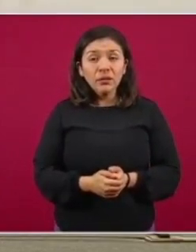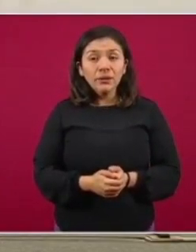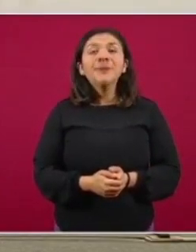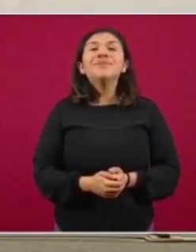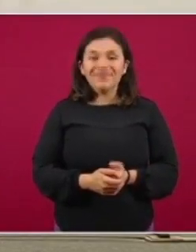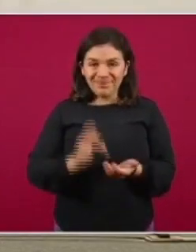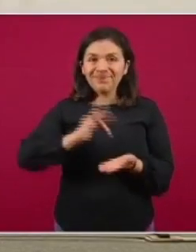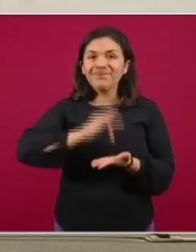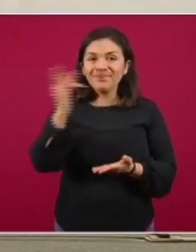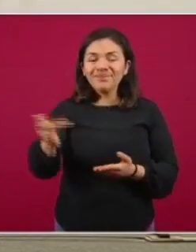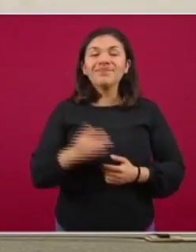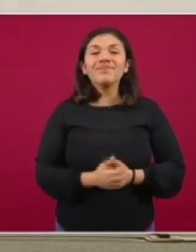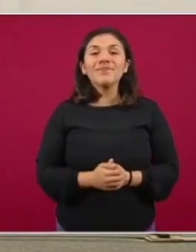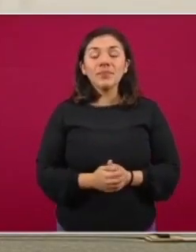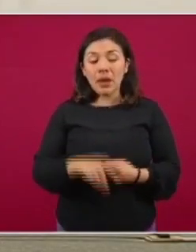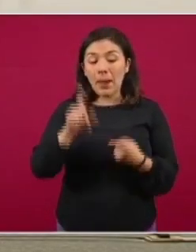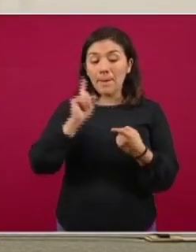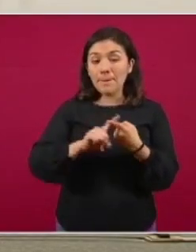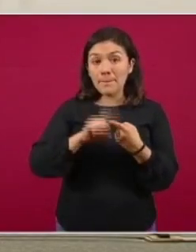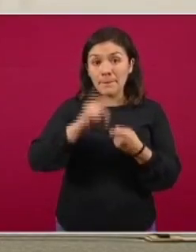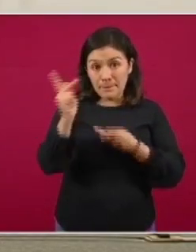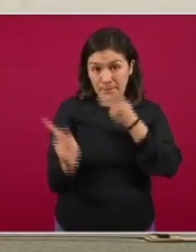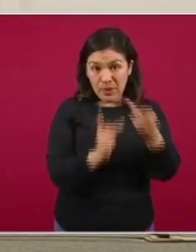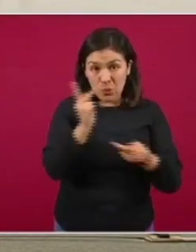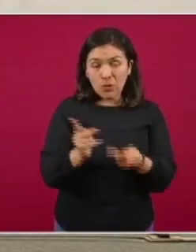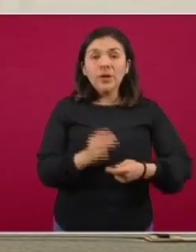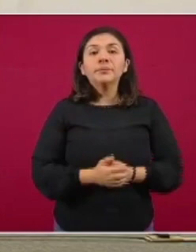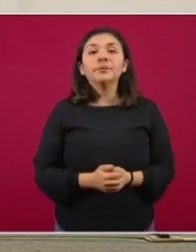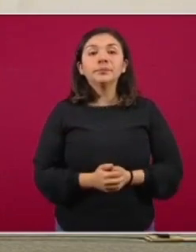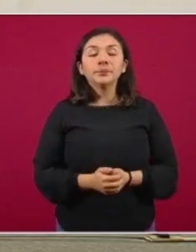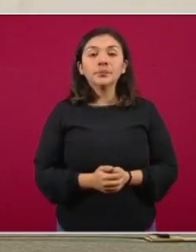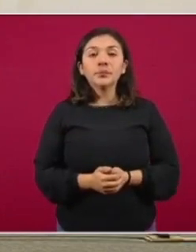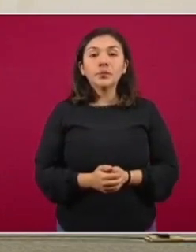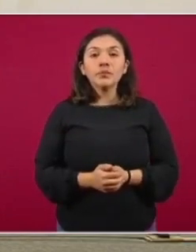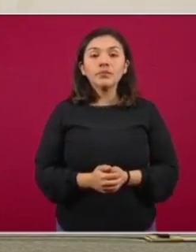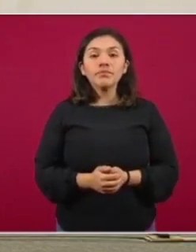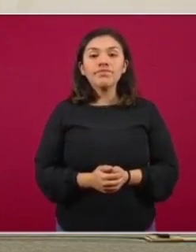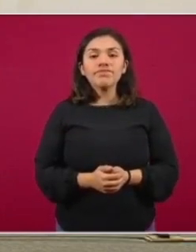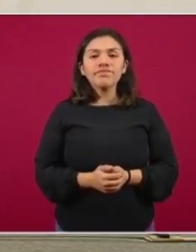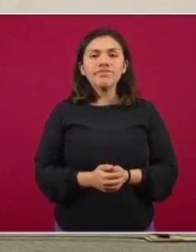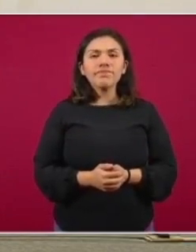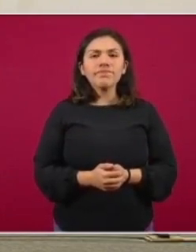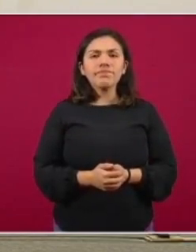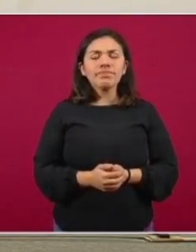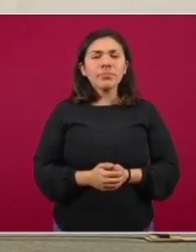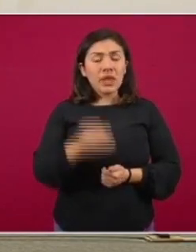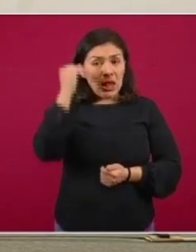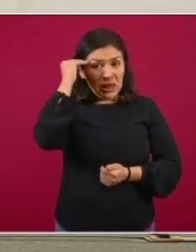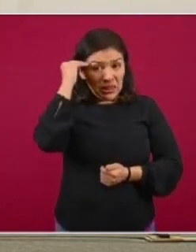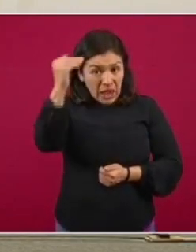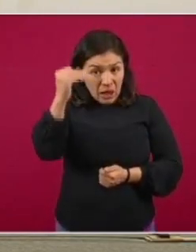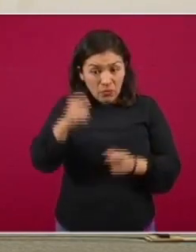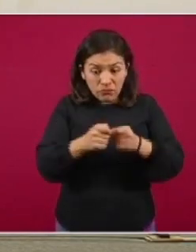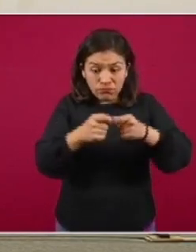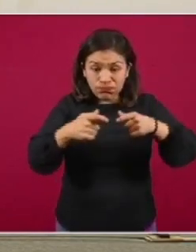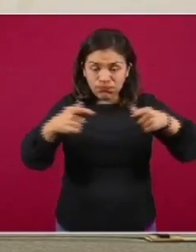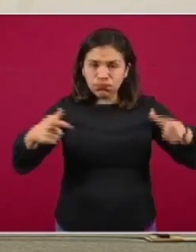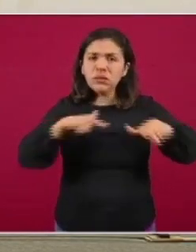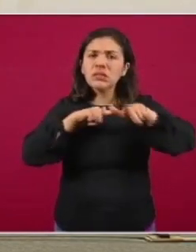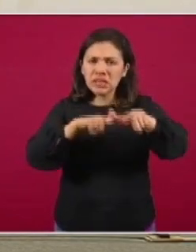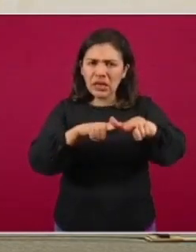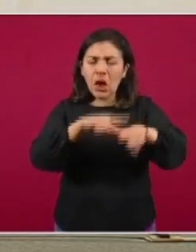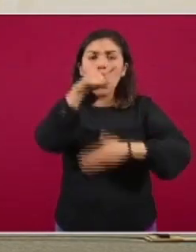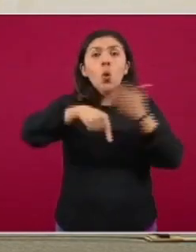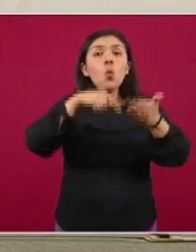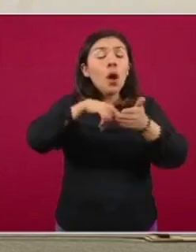Muchas gracias. A ver, la primera pregunta. La extensión en tiempo seguirá. La extensión en